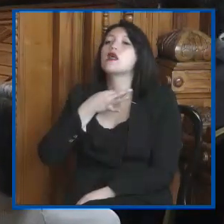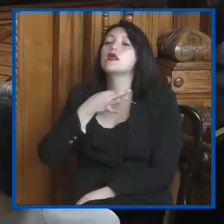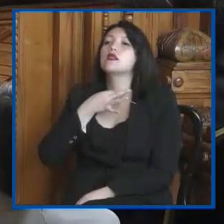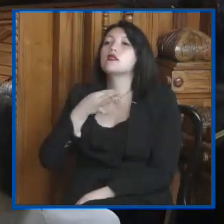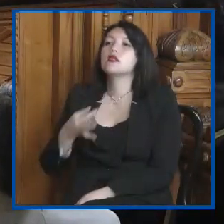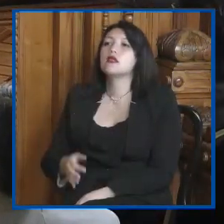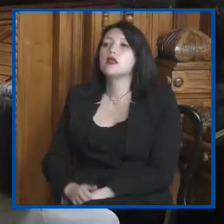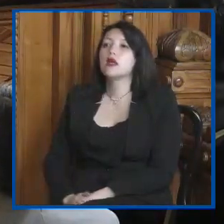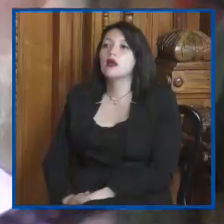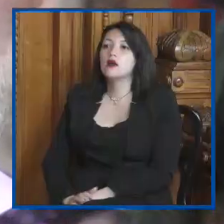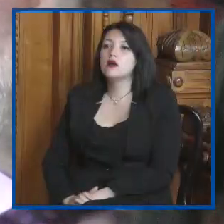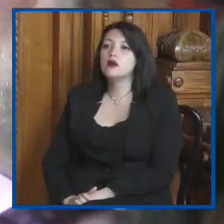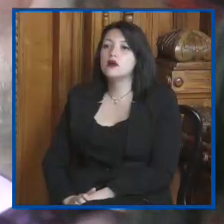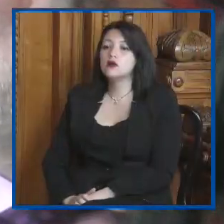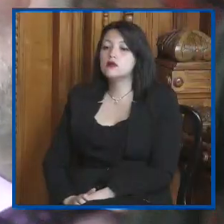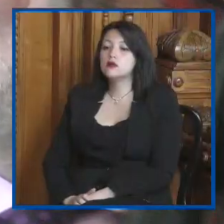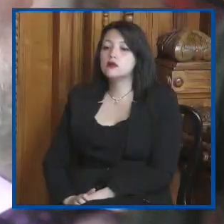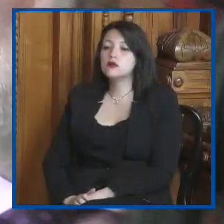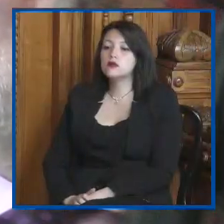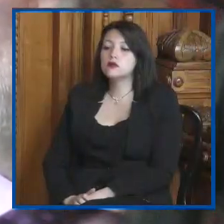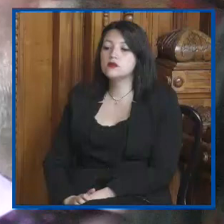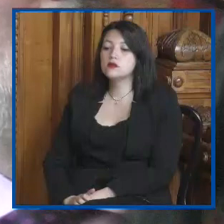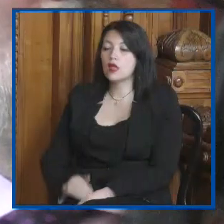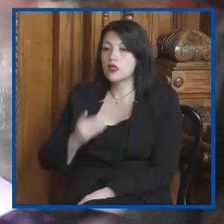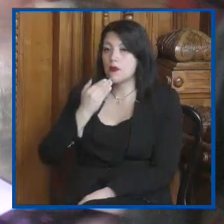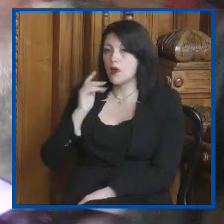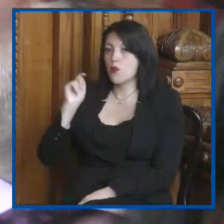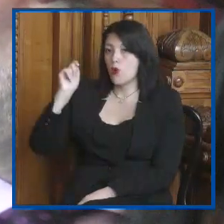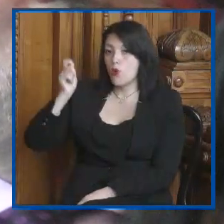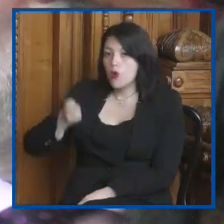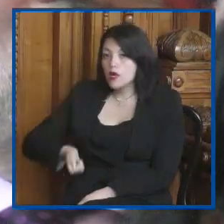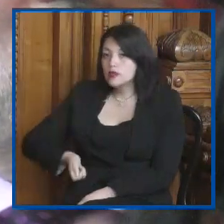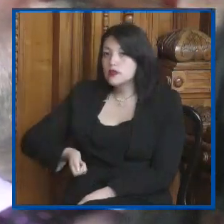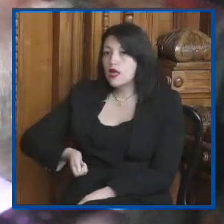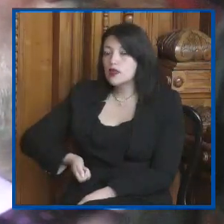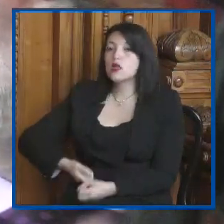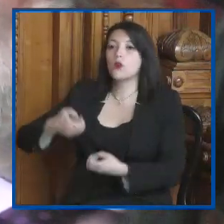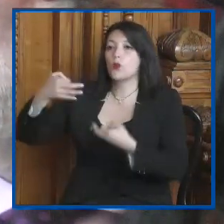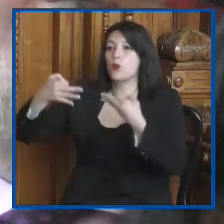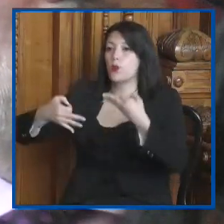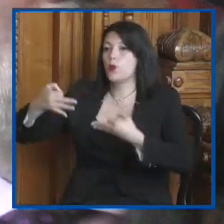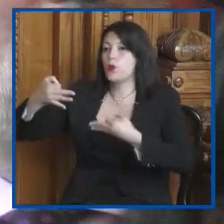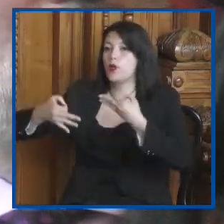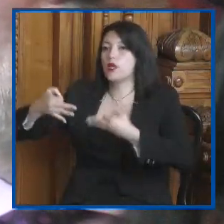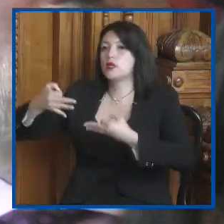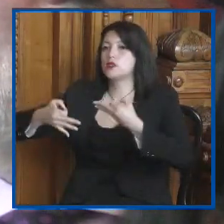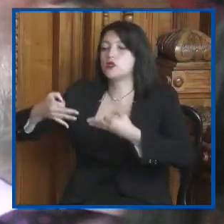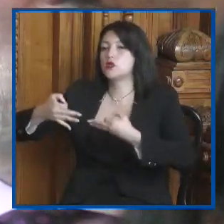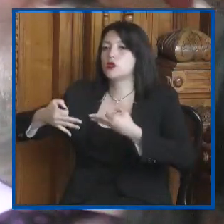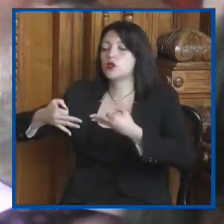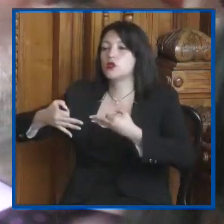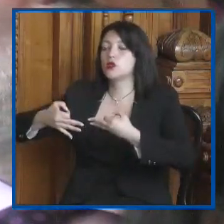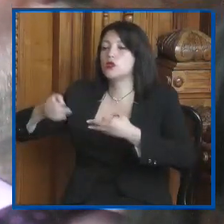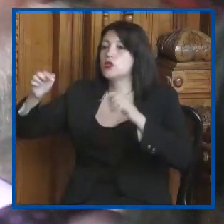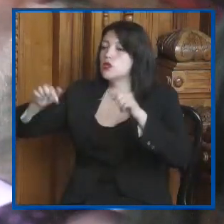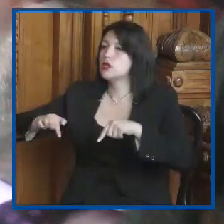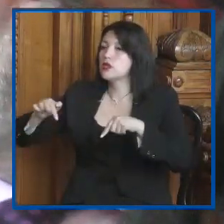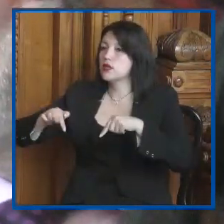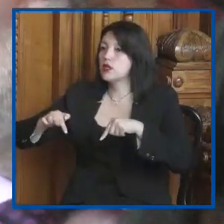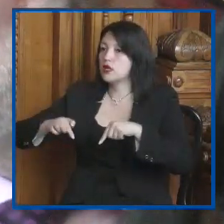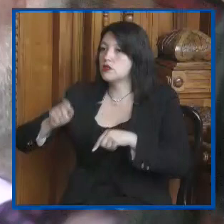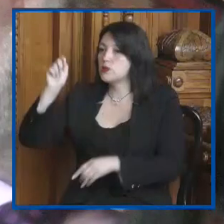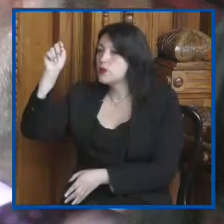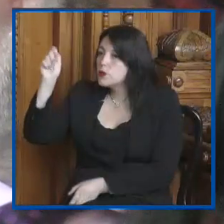a nuestro juez de garantía, y también como jueza de juicio, pero en este caso con